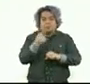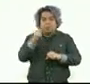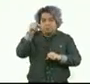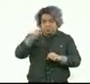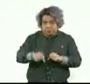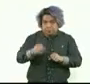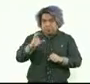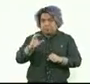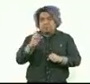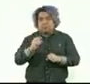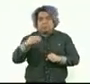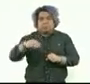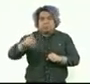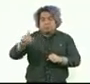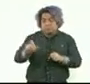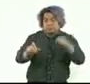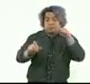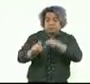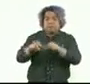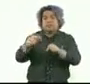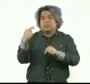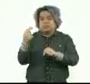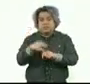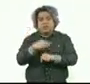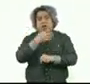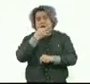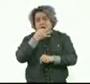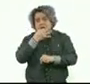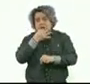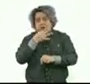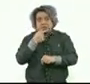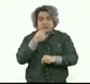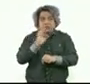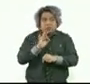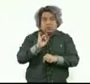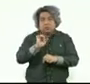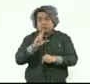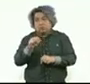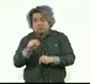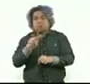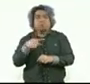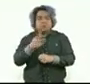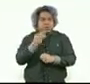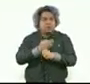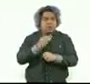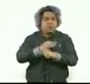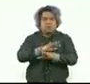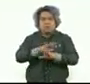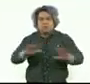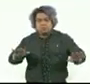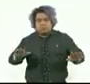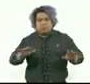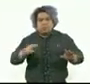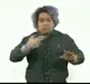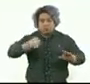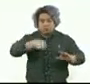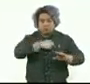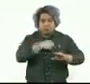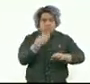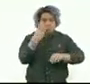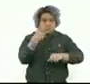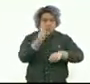abasto necesario de medicamentos. Y ahora estamos trabajando cada 3 días en